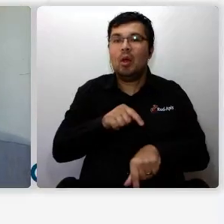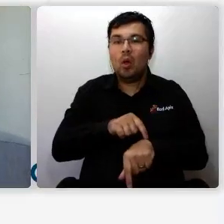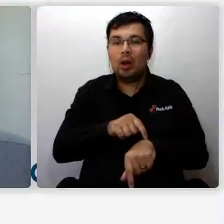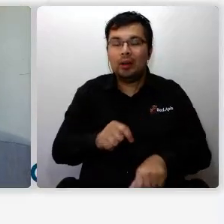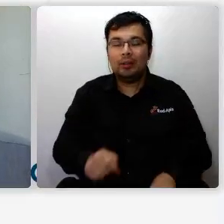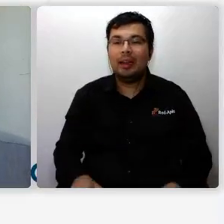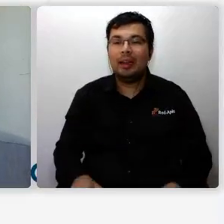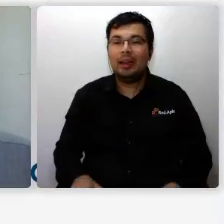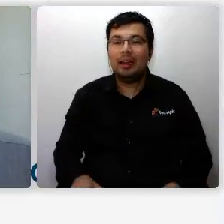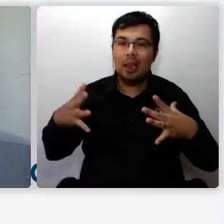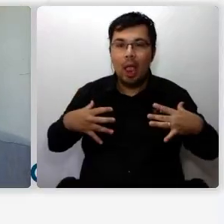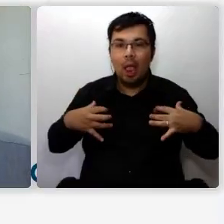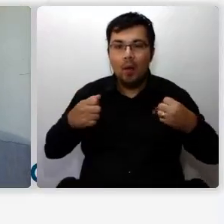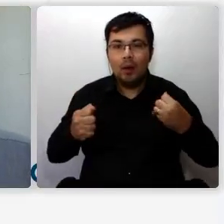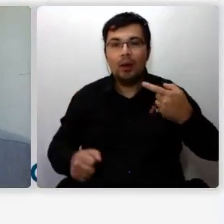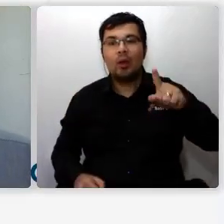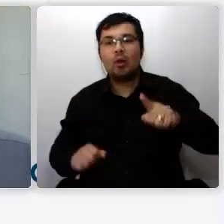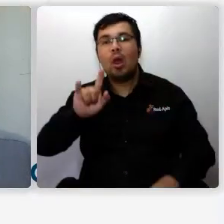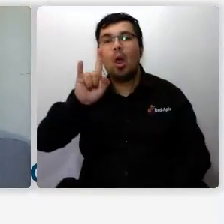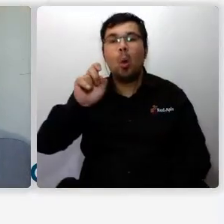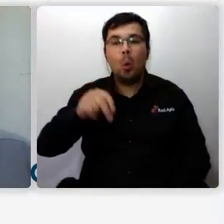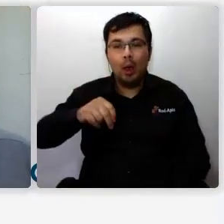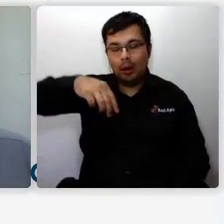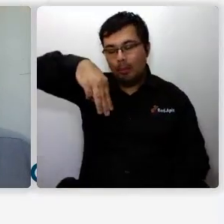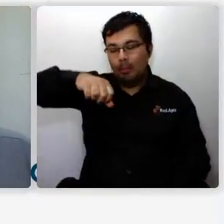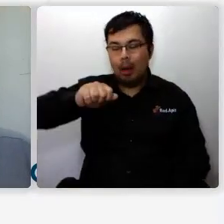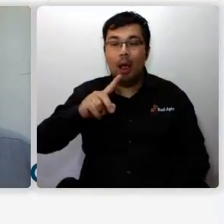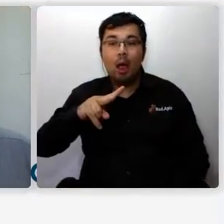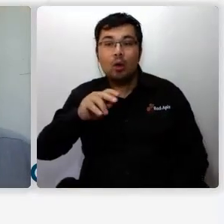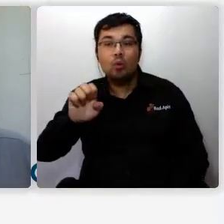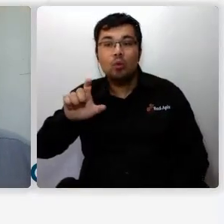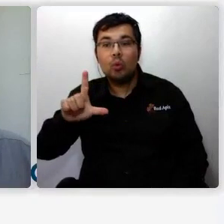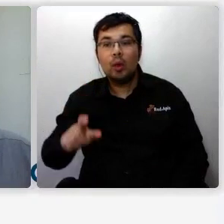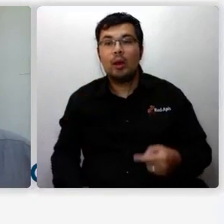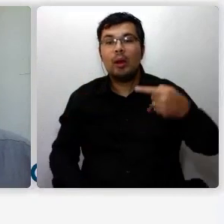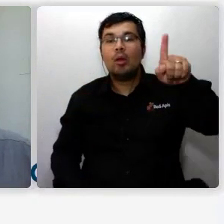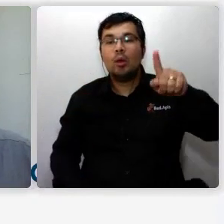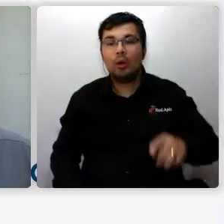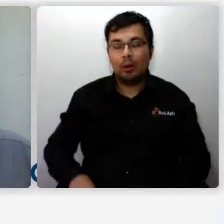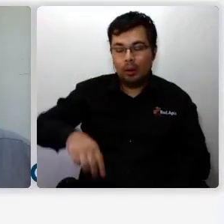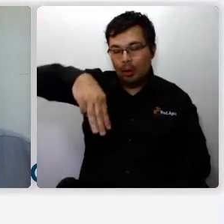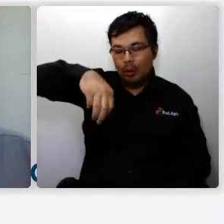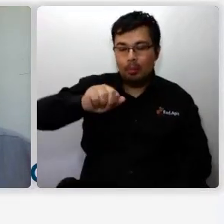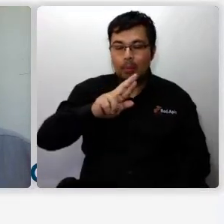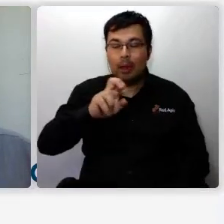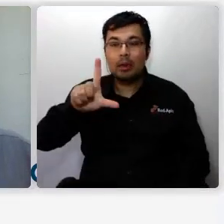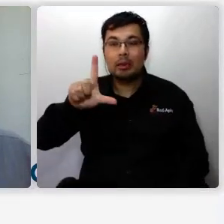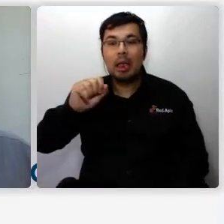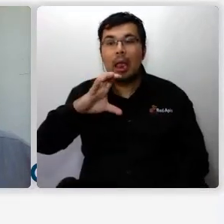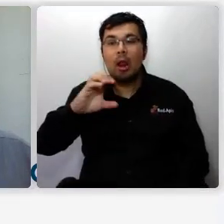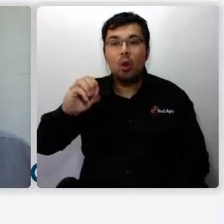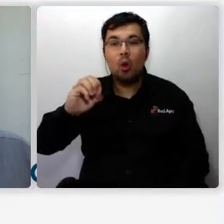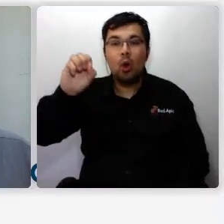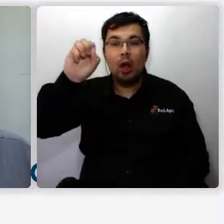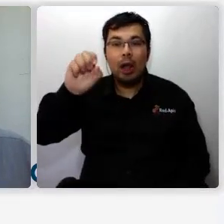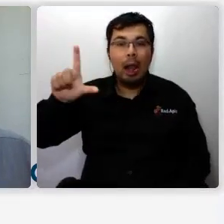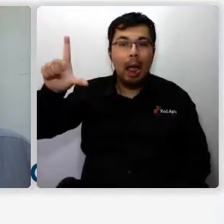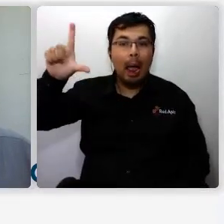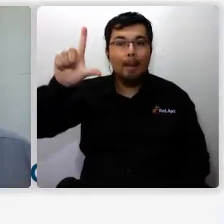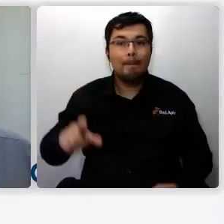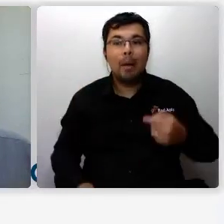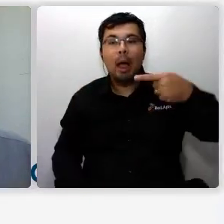Gracias por acompañarnos. Juan Manuel Albornoz, desde Panguipulli. Marcelo Salazar, desde Lampa, nos dice buenos días. Desde Peyúgue, María